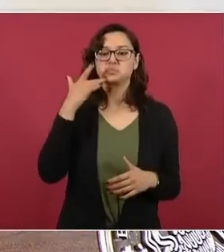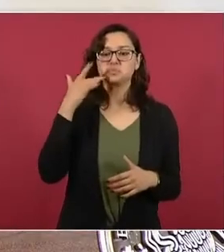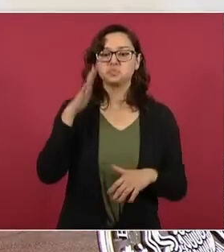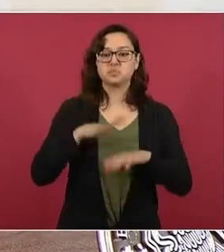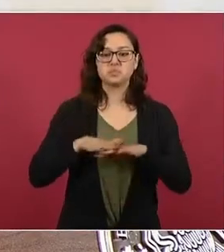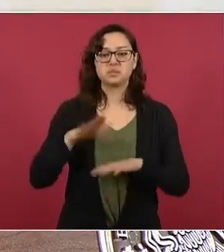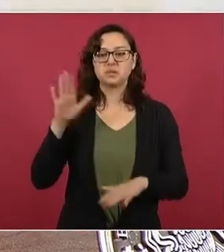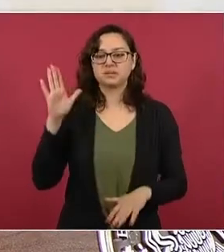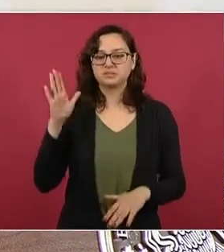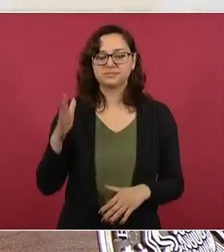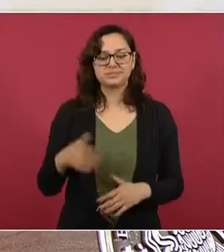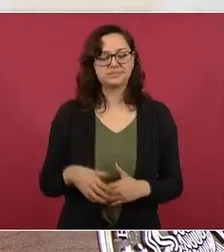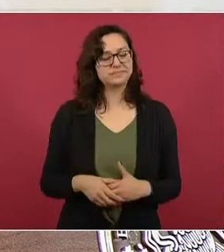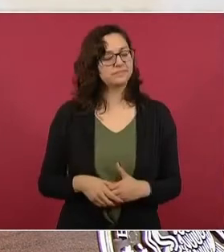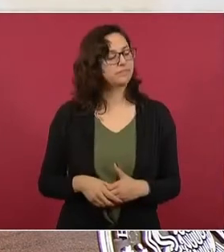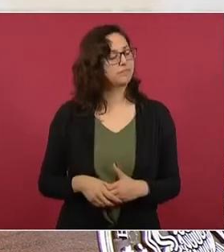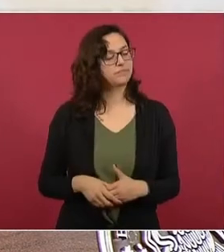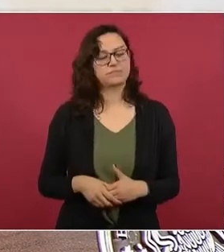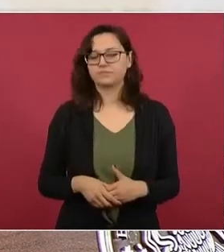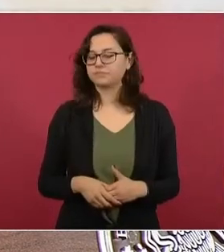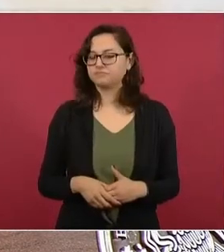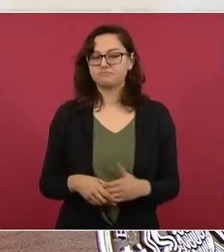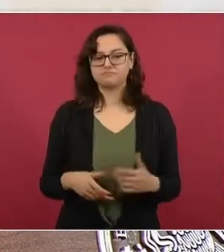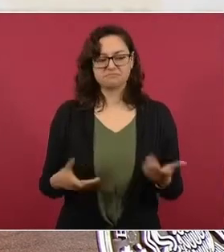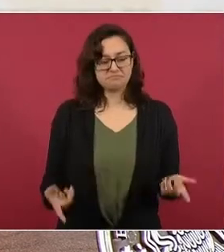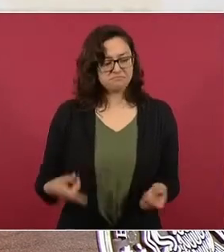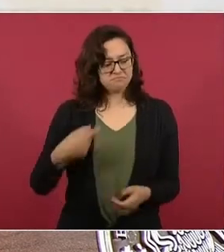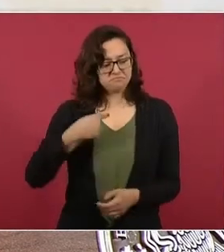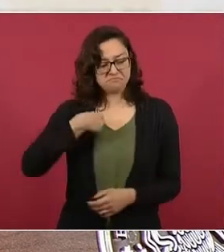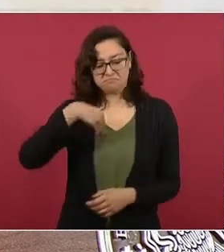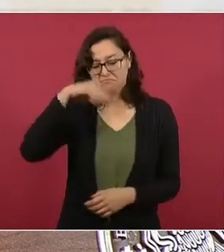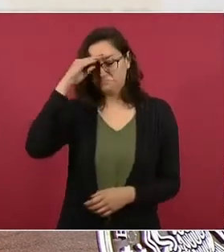Yo no creo ni siquiera en las razas,